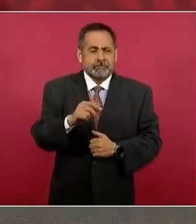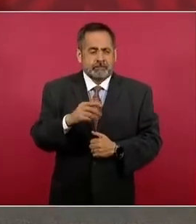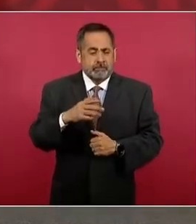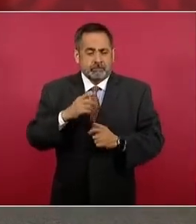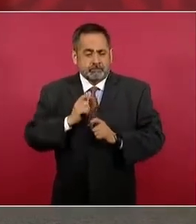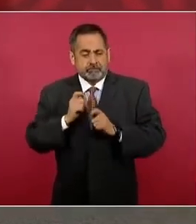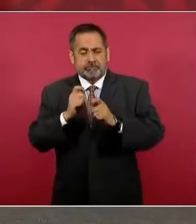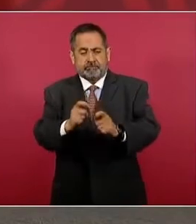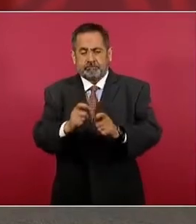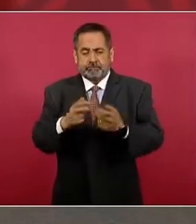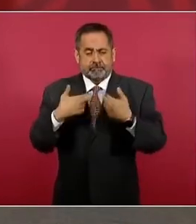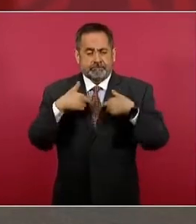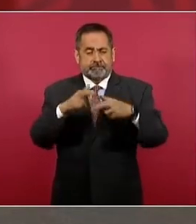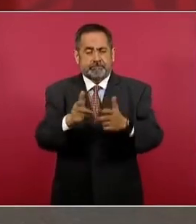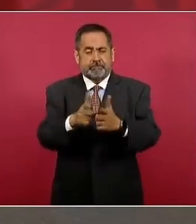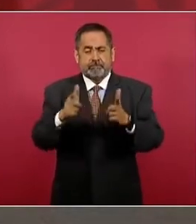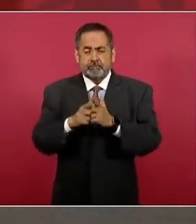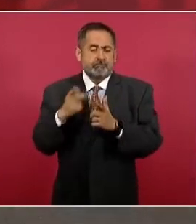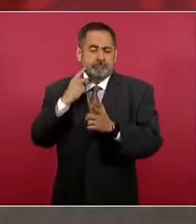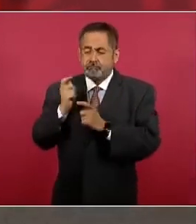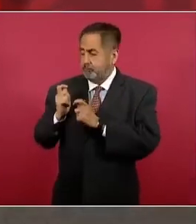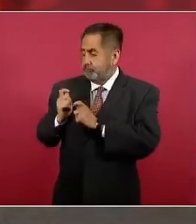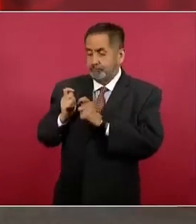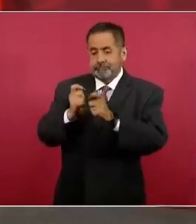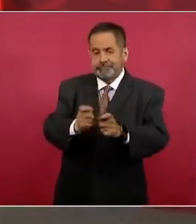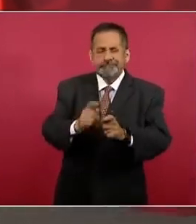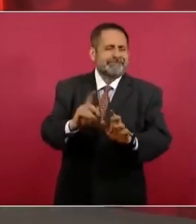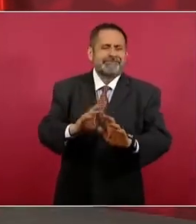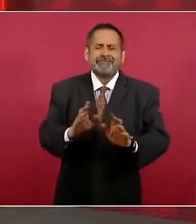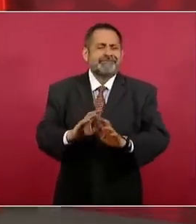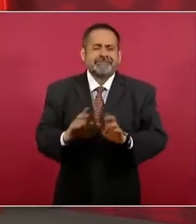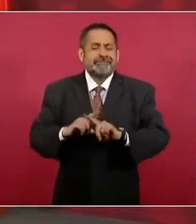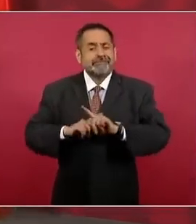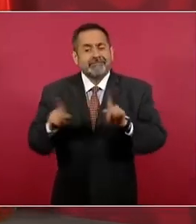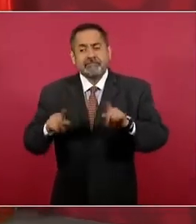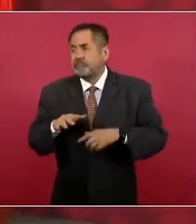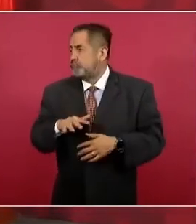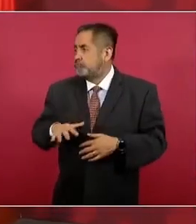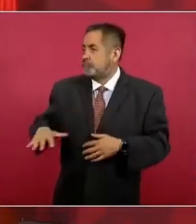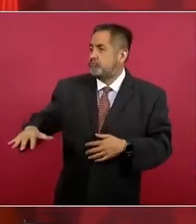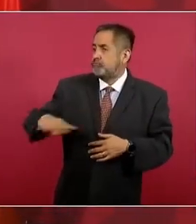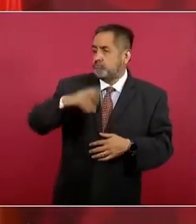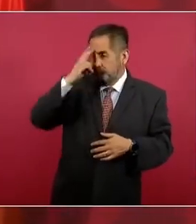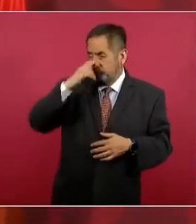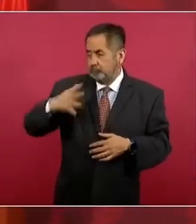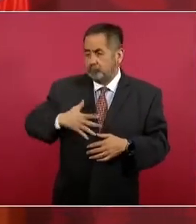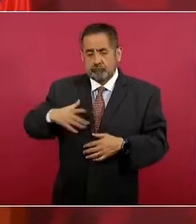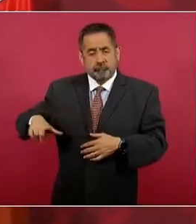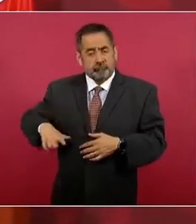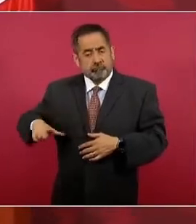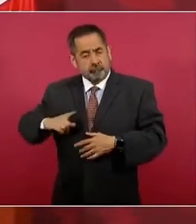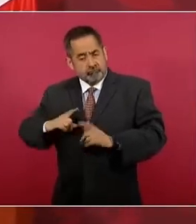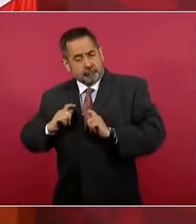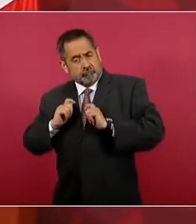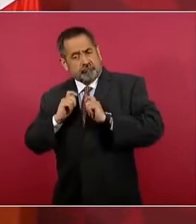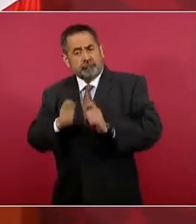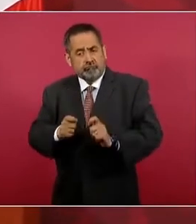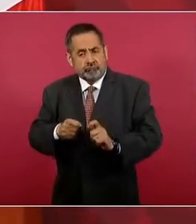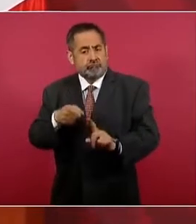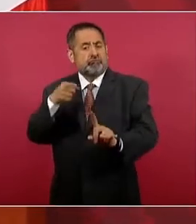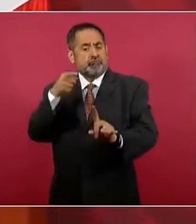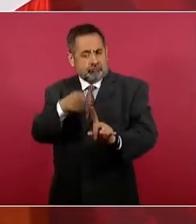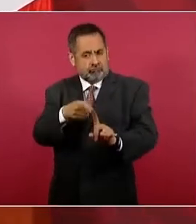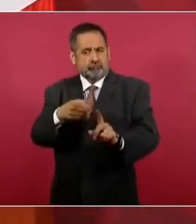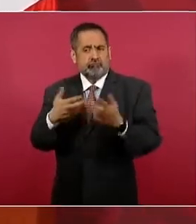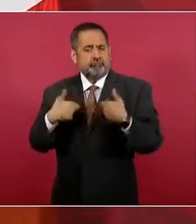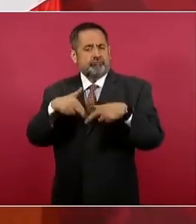partido, representa al pueblo de México y al gobierno de México. Entonces